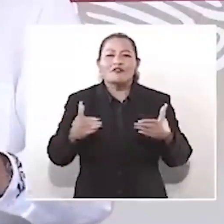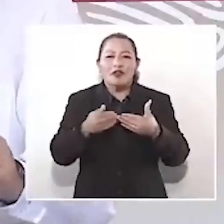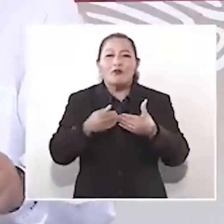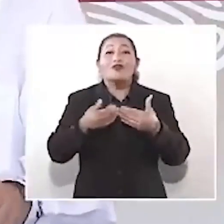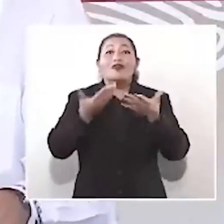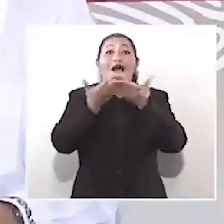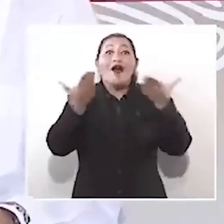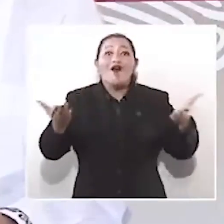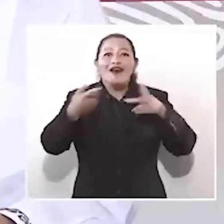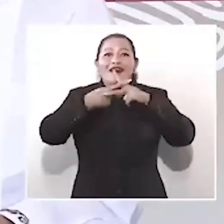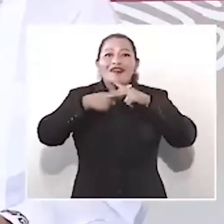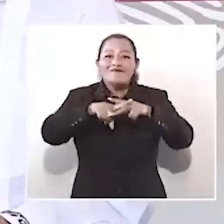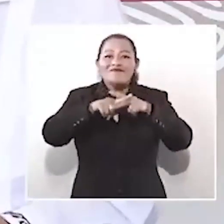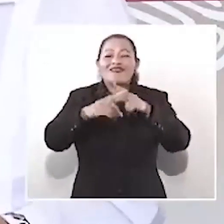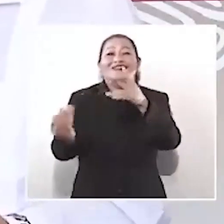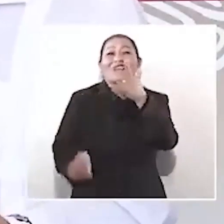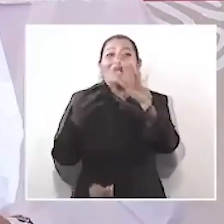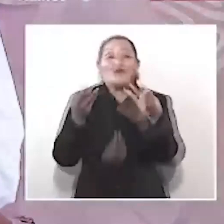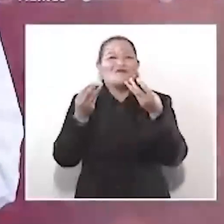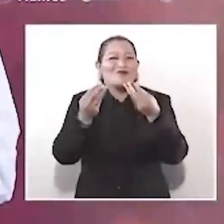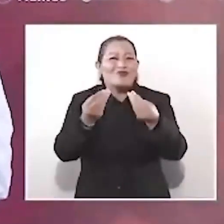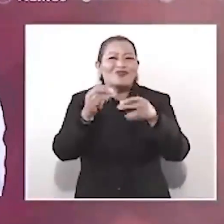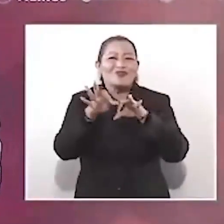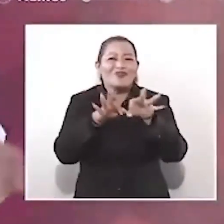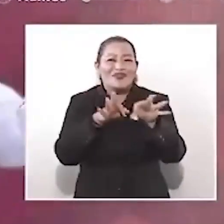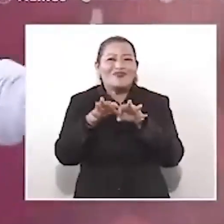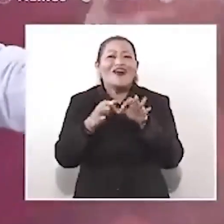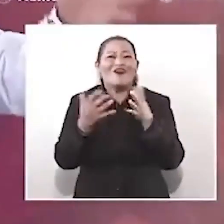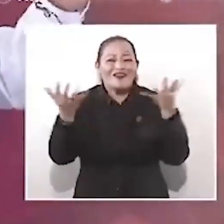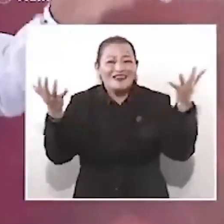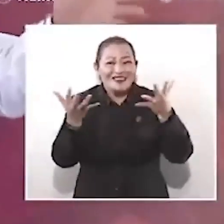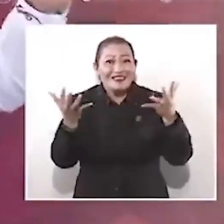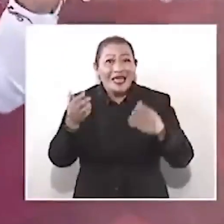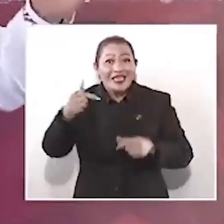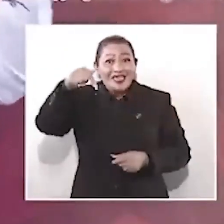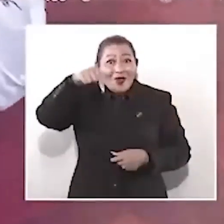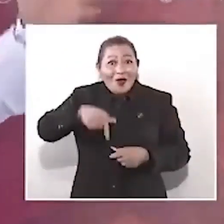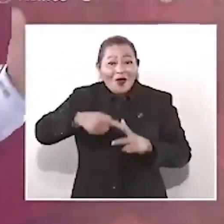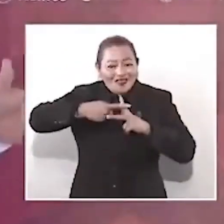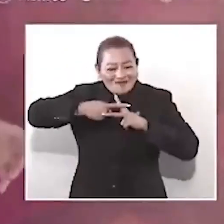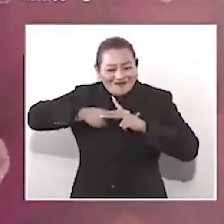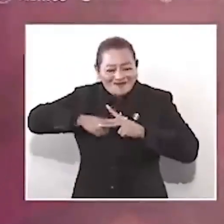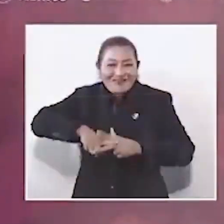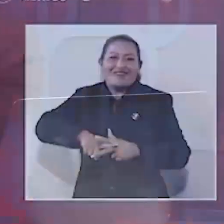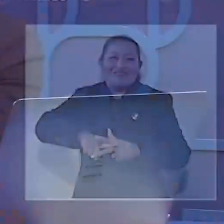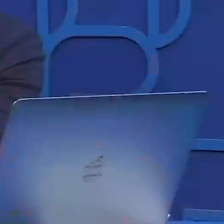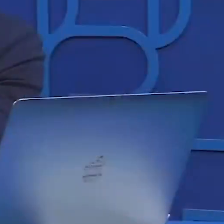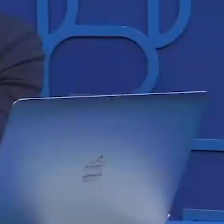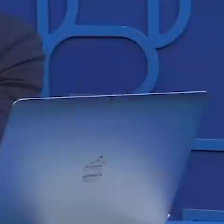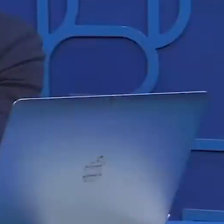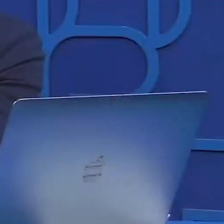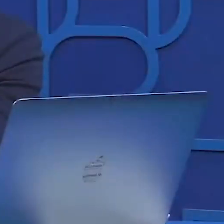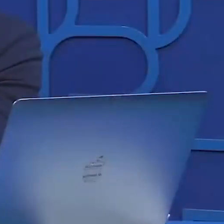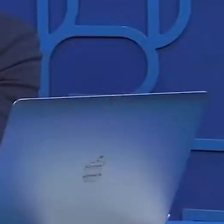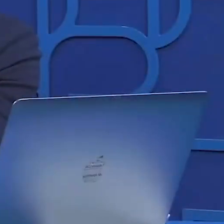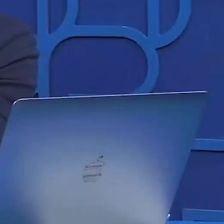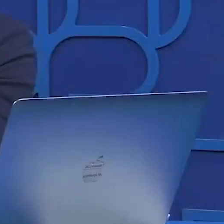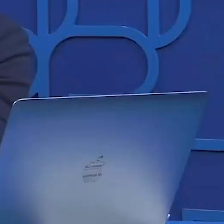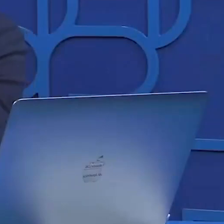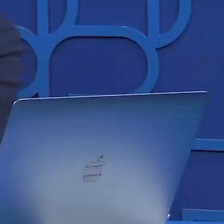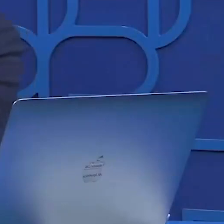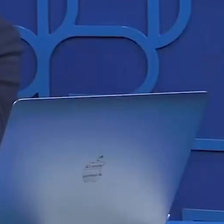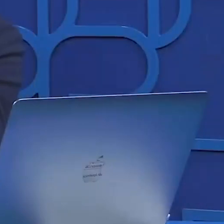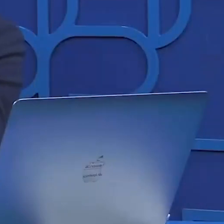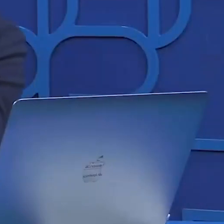suministrará agua de muy buena calidad, como es el agua rodada del río Yaqui. Sí, pero la totalidad de la población... Me queda claro que los